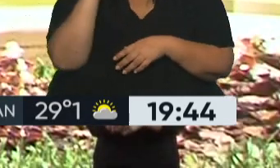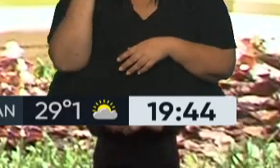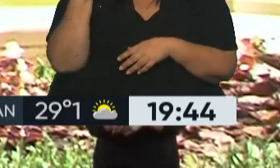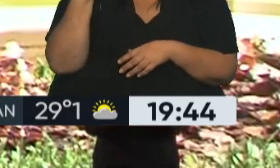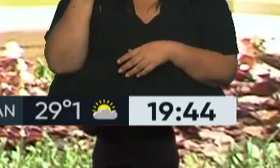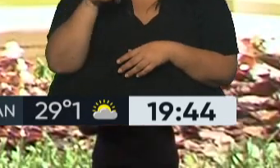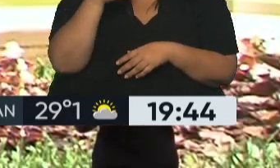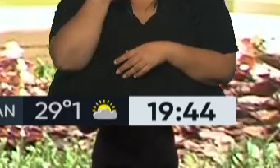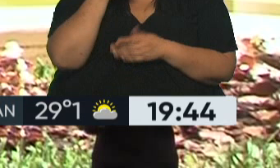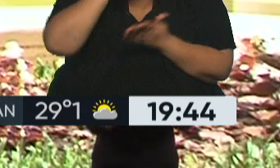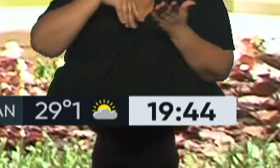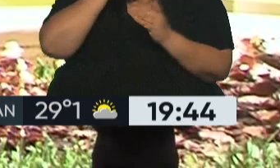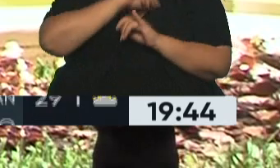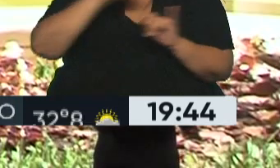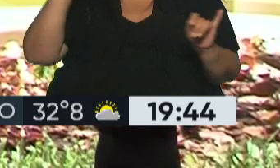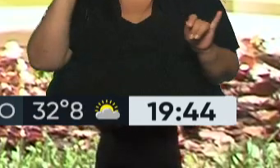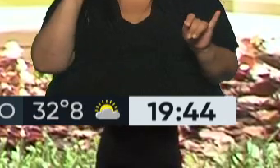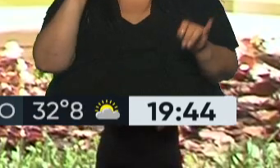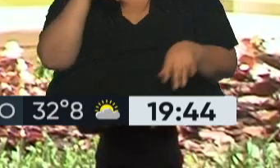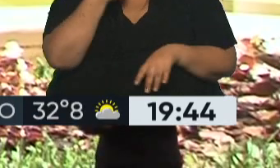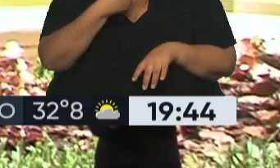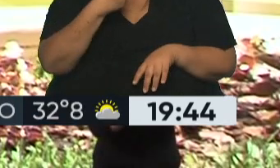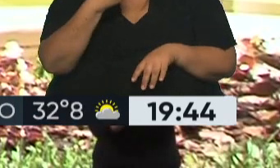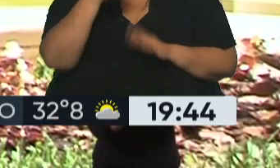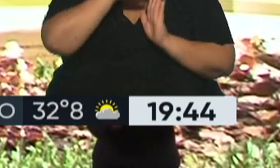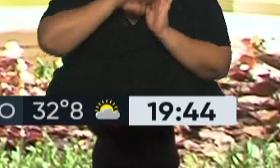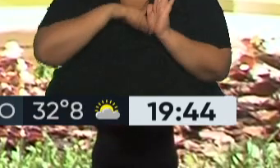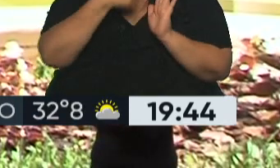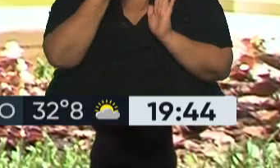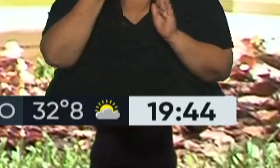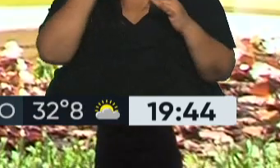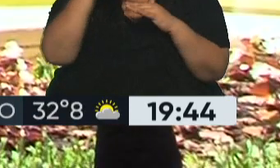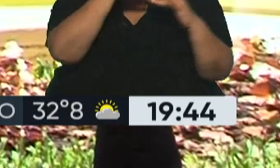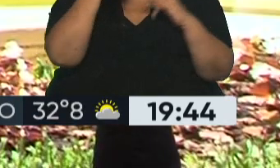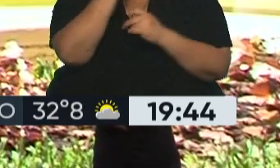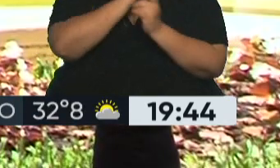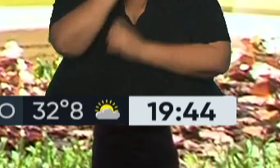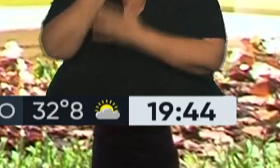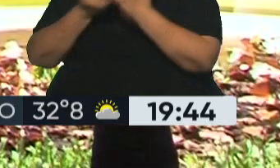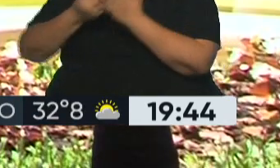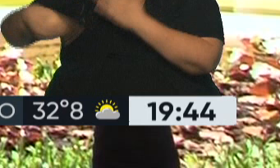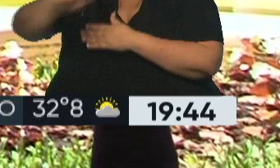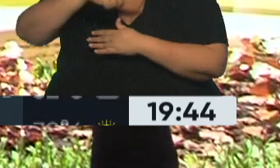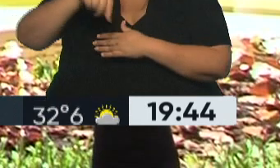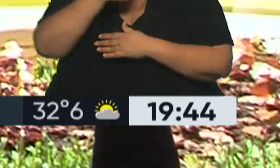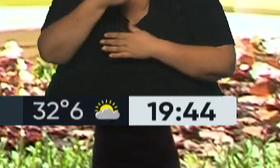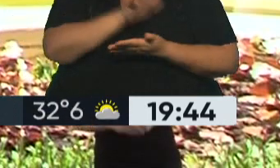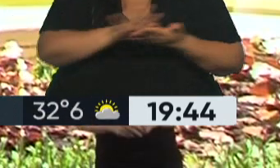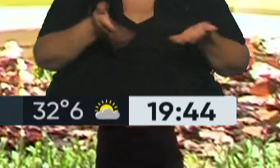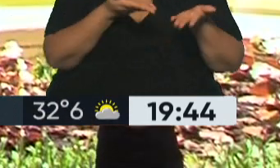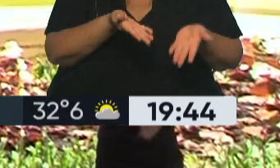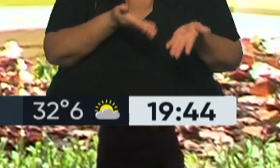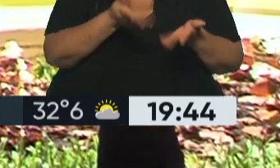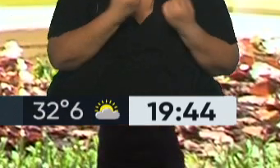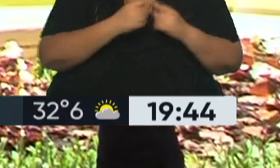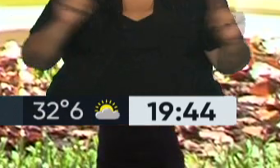nada más a través de un comunicado en el que se indica textualmente ante las versiones periodísticas erróneas acerca de asignarse un servicio de custodia